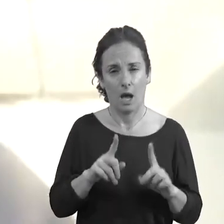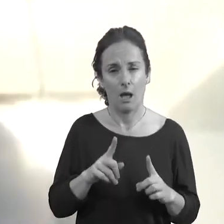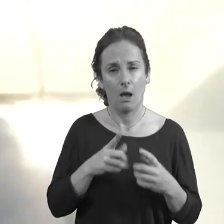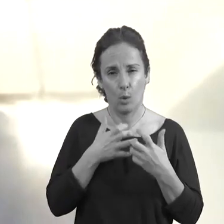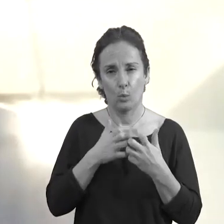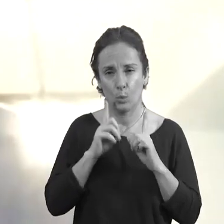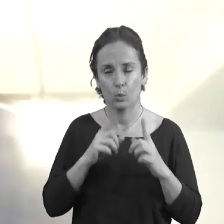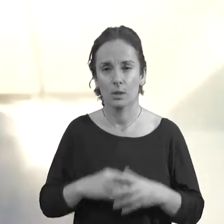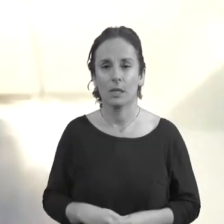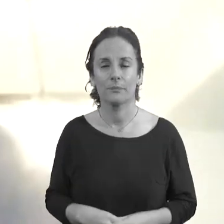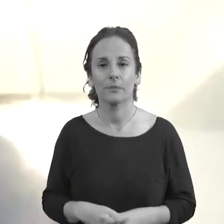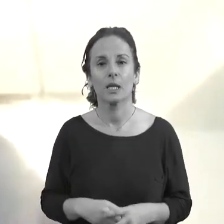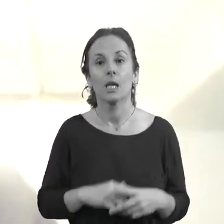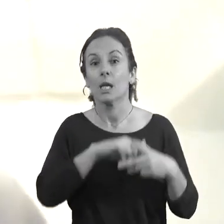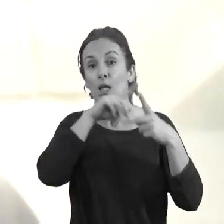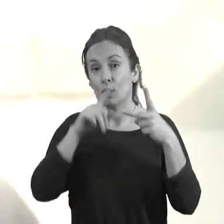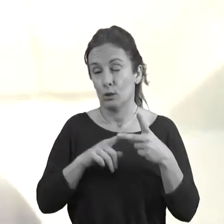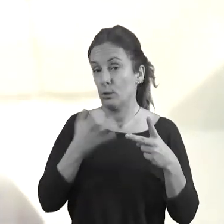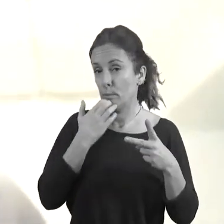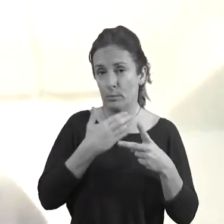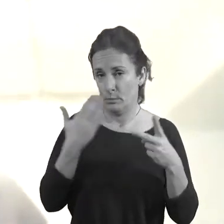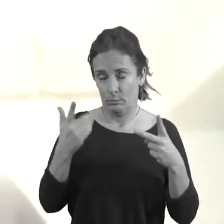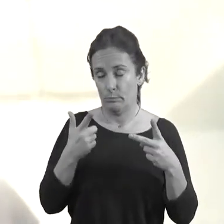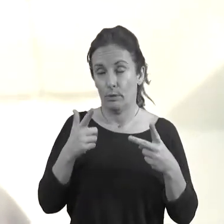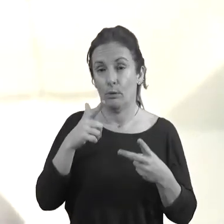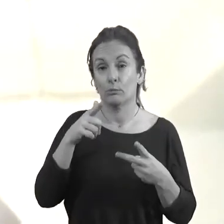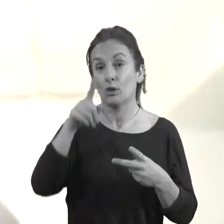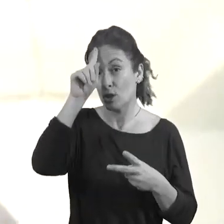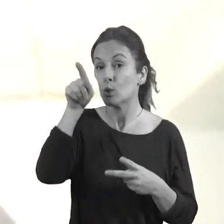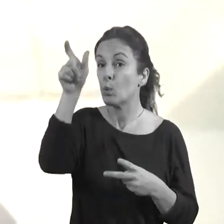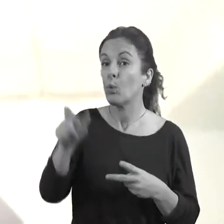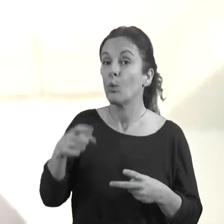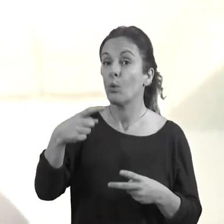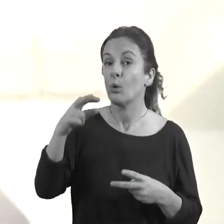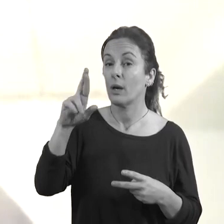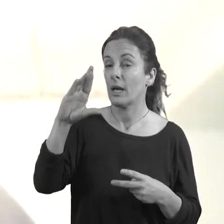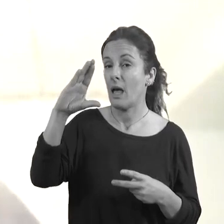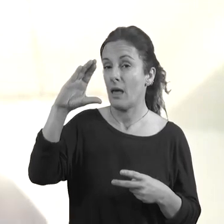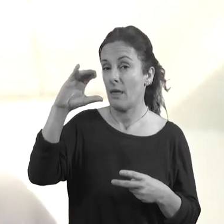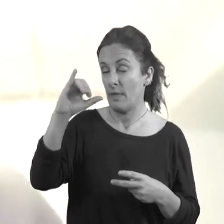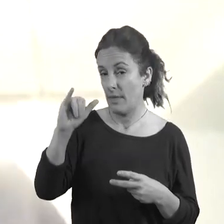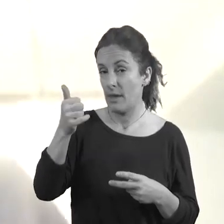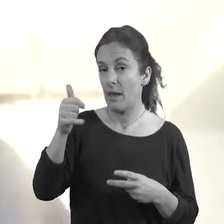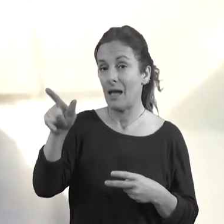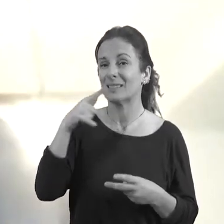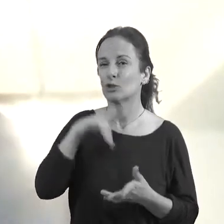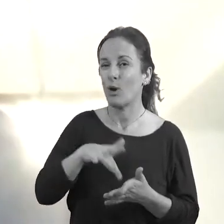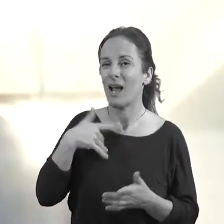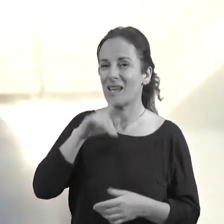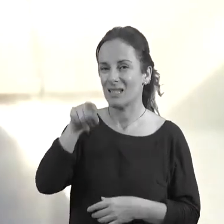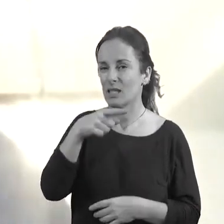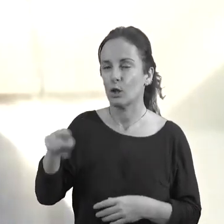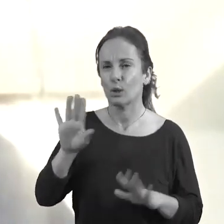Cuando eres madre, y seguramente a ti también, Gracia, no sé si te ha sucedido o no, ¿no?, pero como que tienes también esa responsabilidad. A mí me